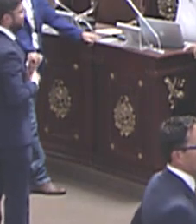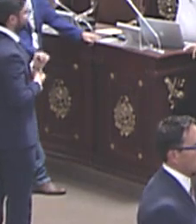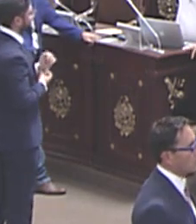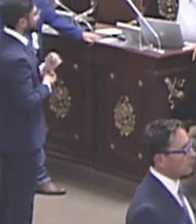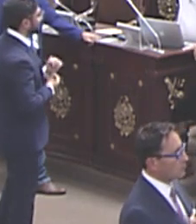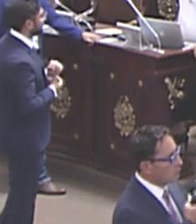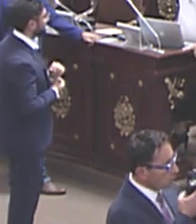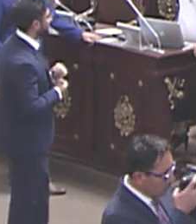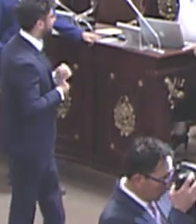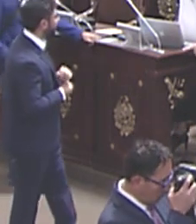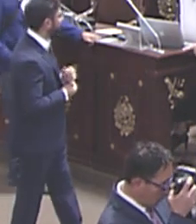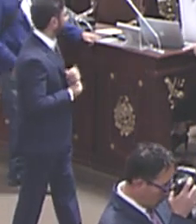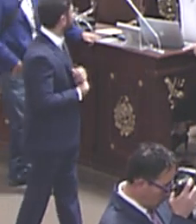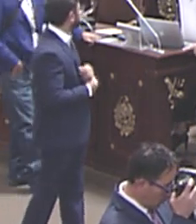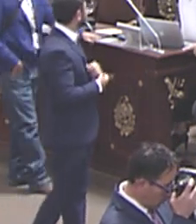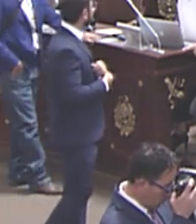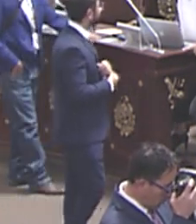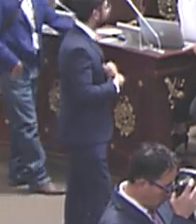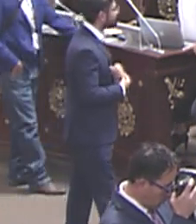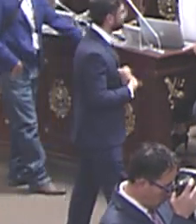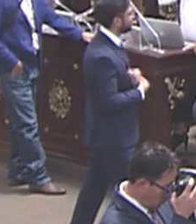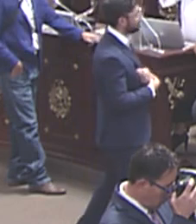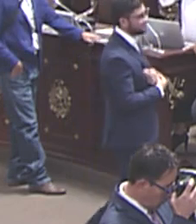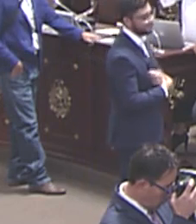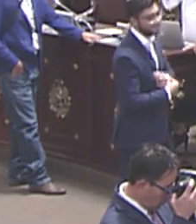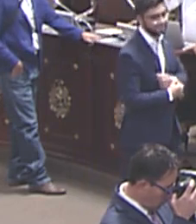Los que estén por la negativa.